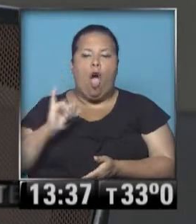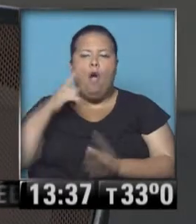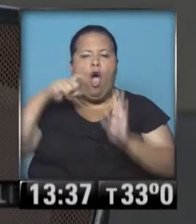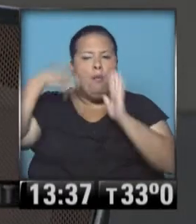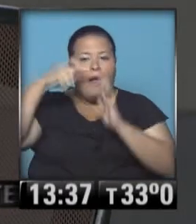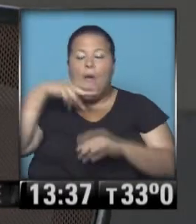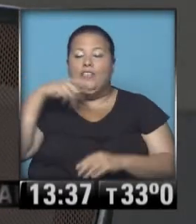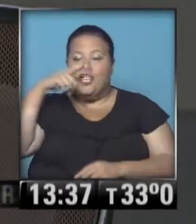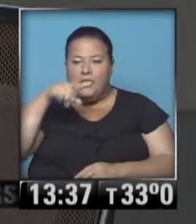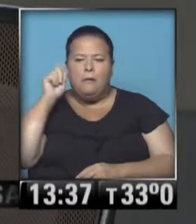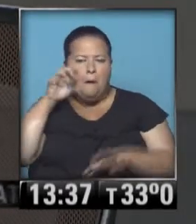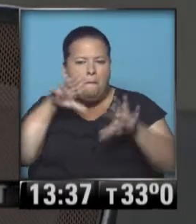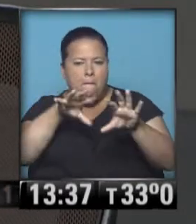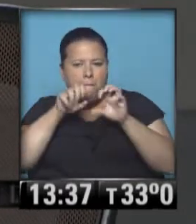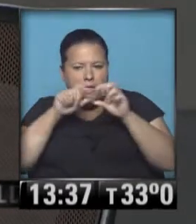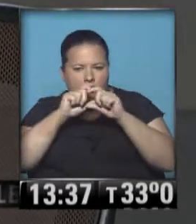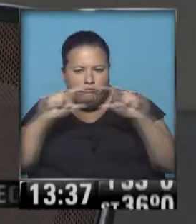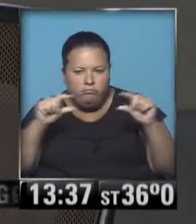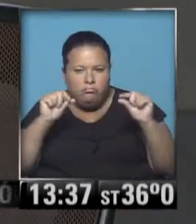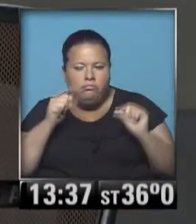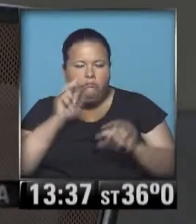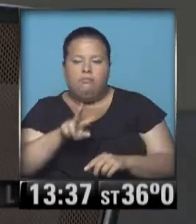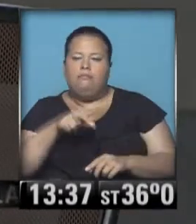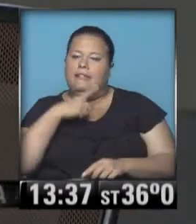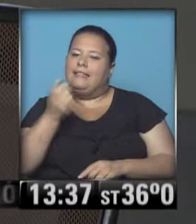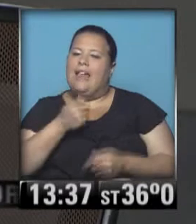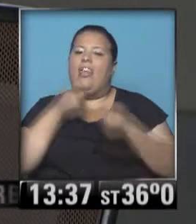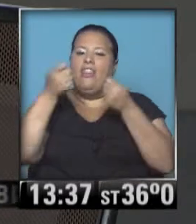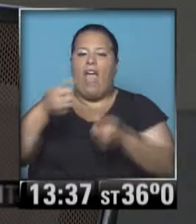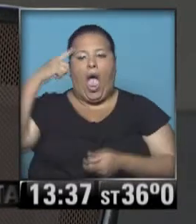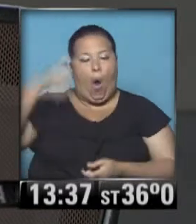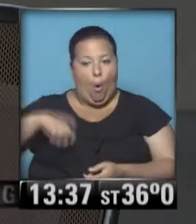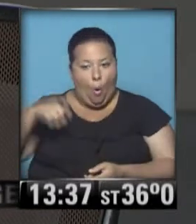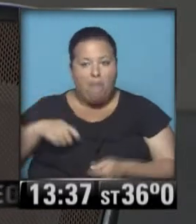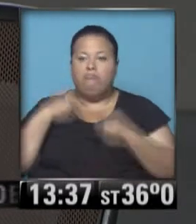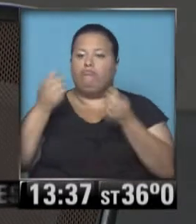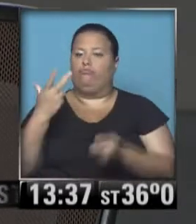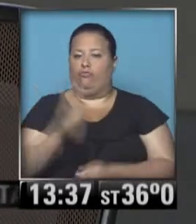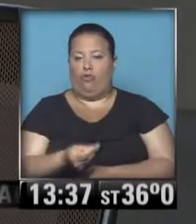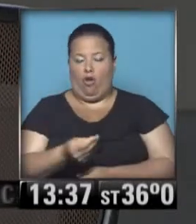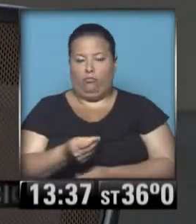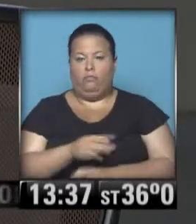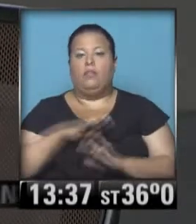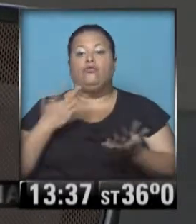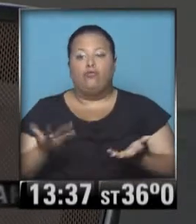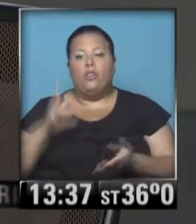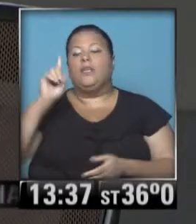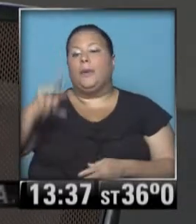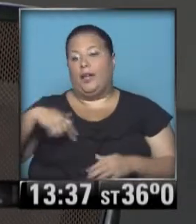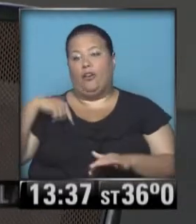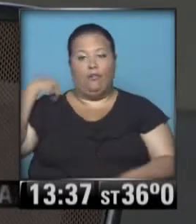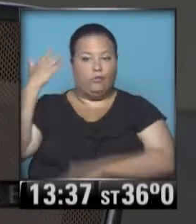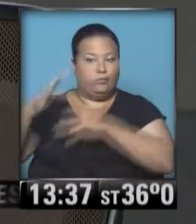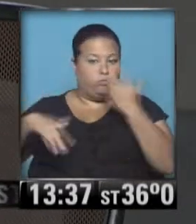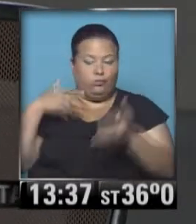7, logró captar esa imagen. Tenía la intención de dárselo a los jueces, no se lo permitieron, y esto, por supuesto, ha generado